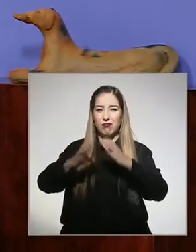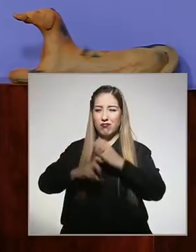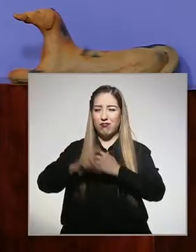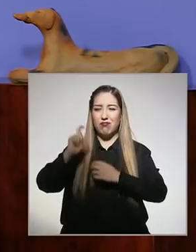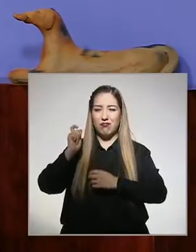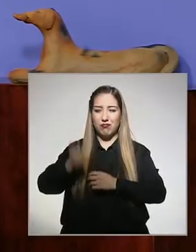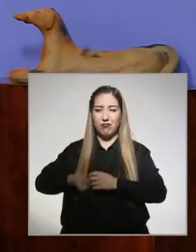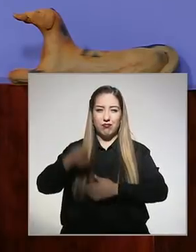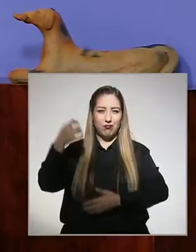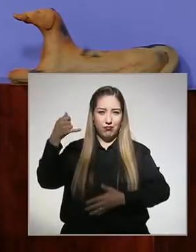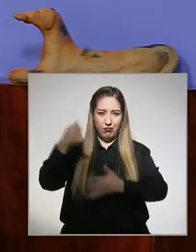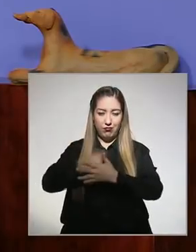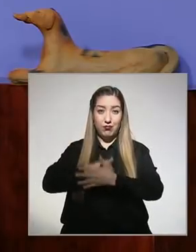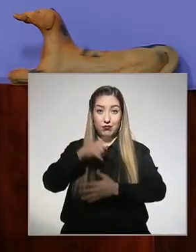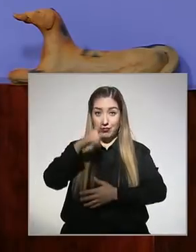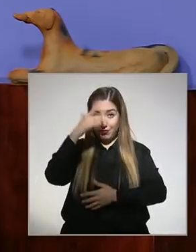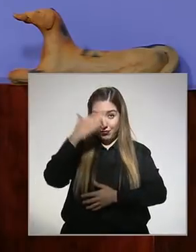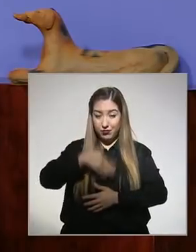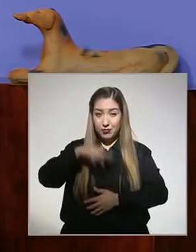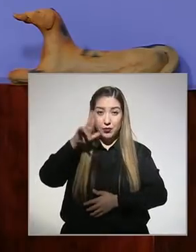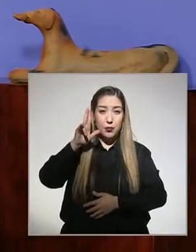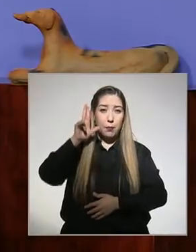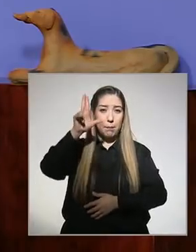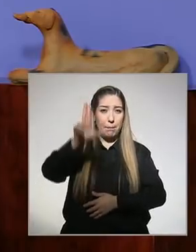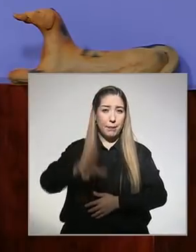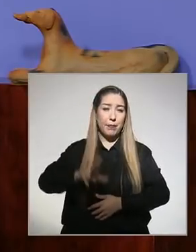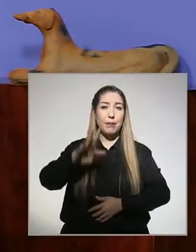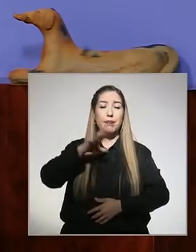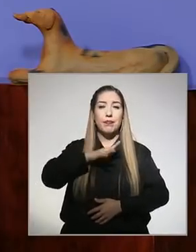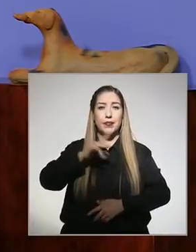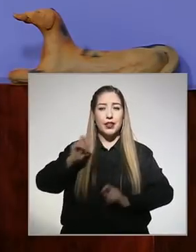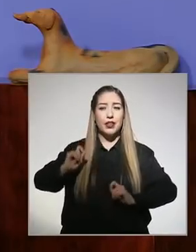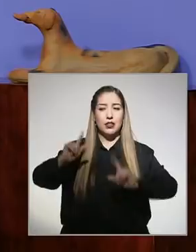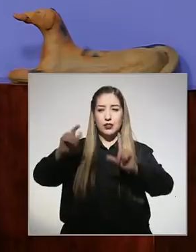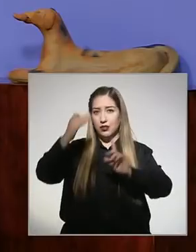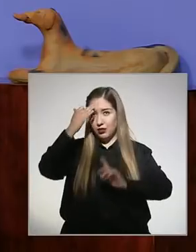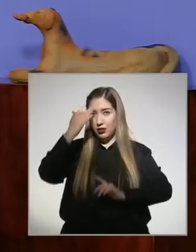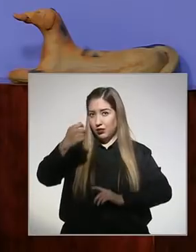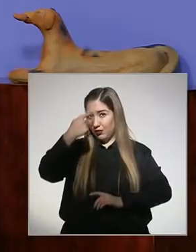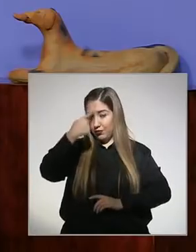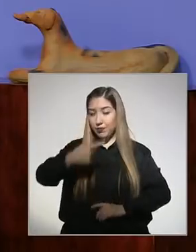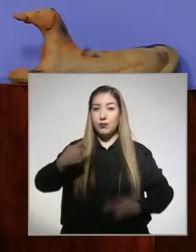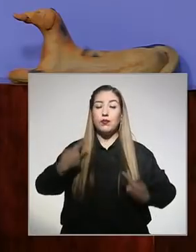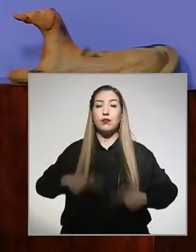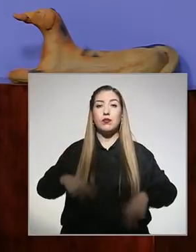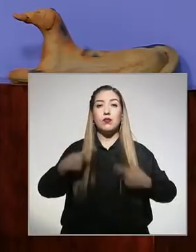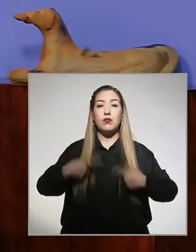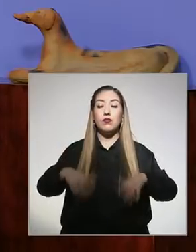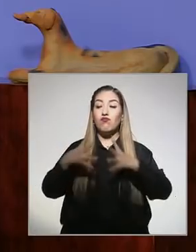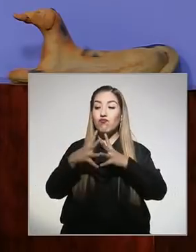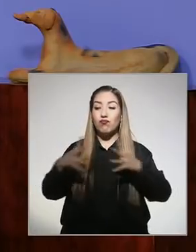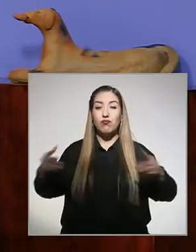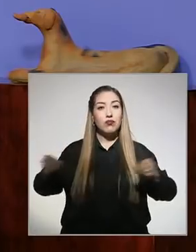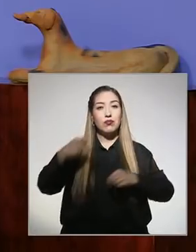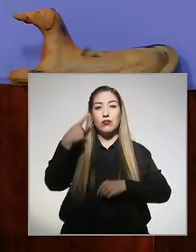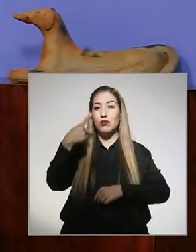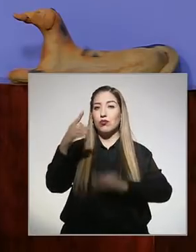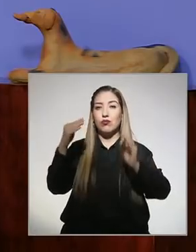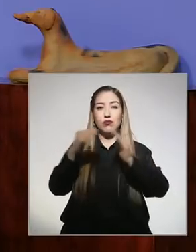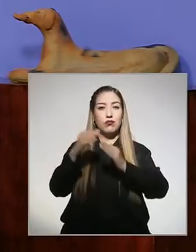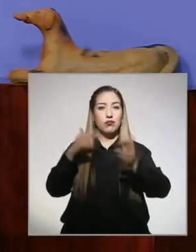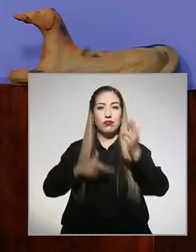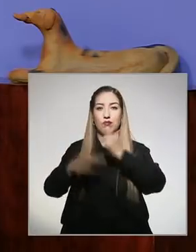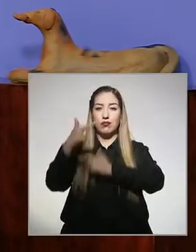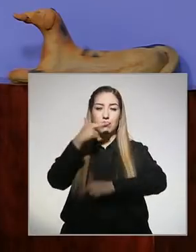Como ustedes saben, también cada martes tenemos una sección de personas desaparecidas, personas que no lograron volver a sus hogares y sus